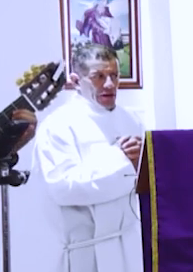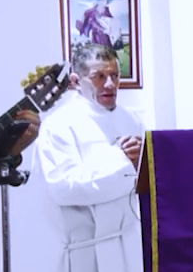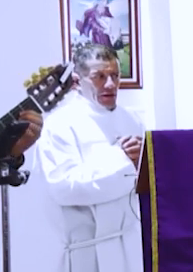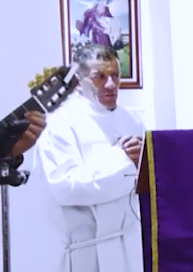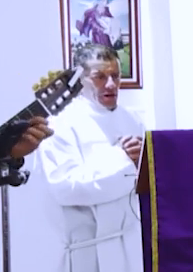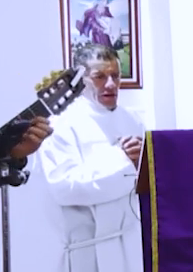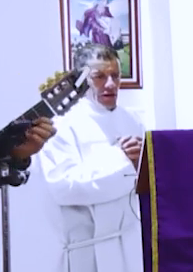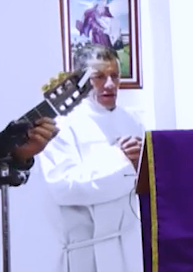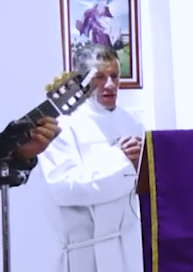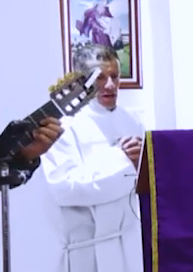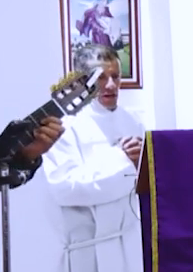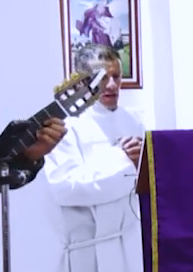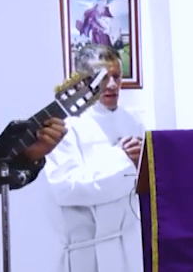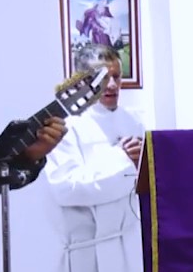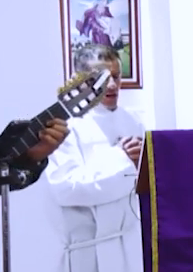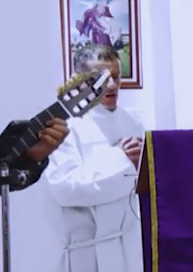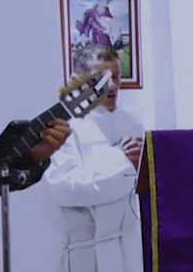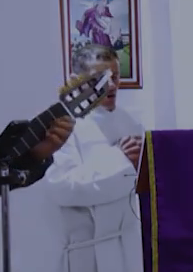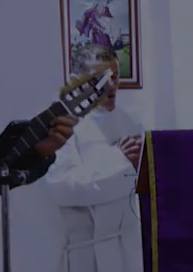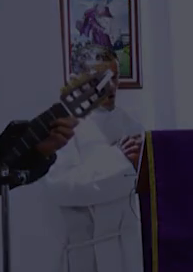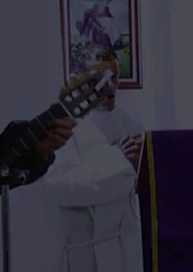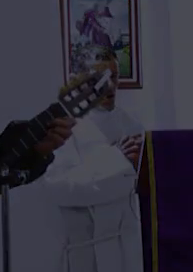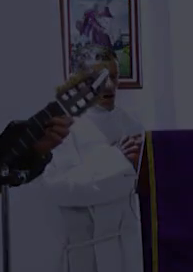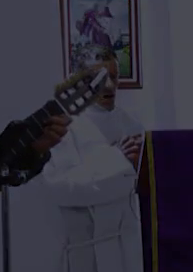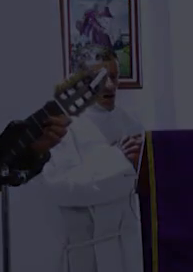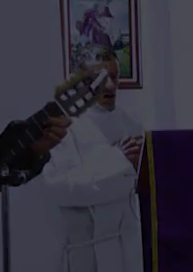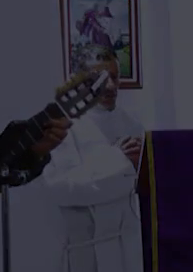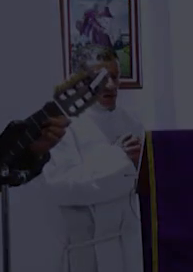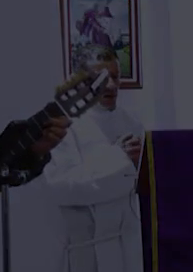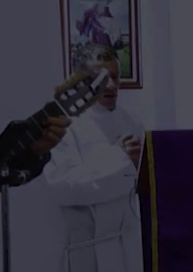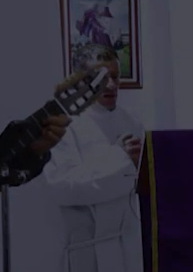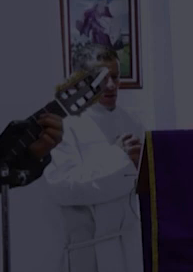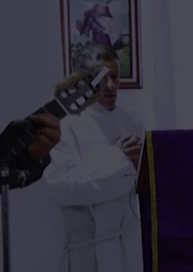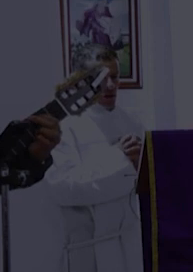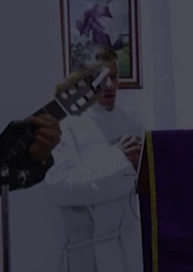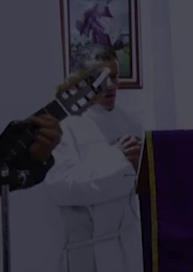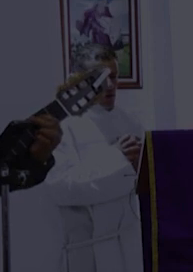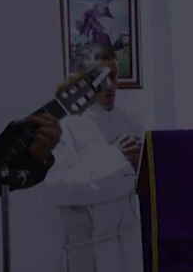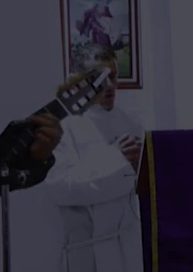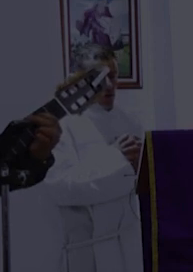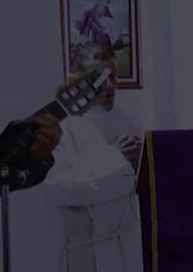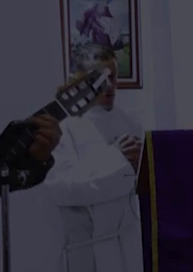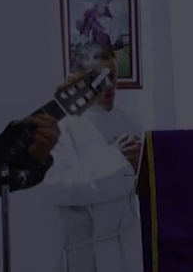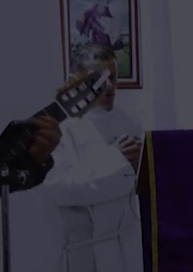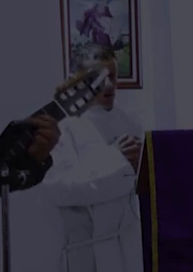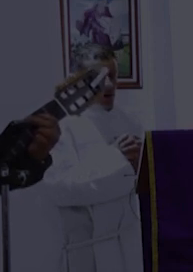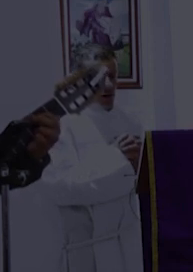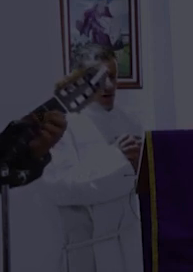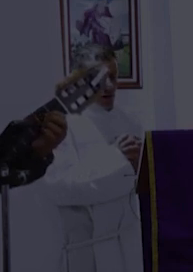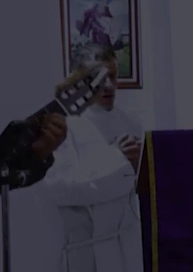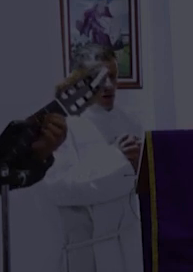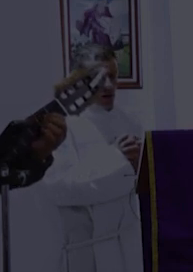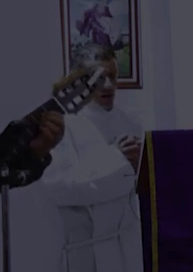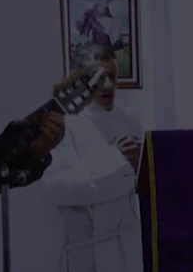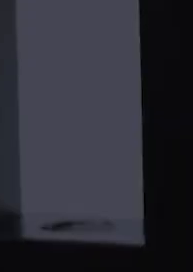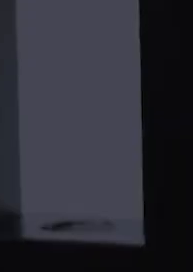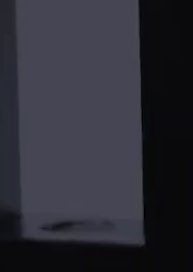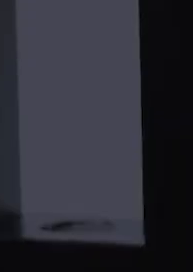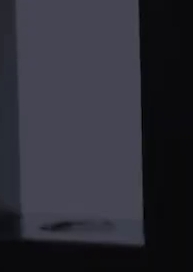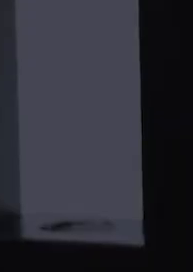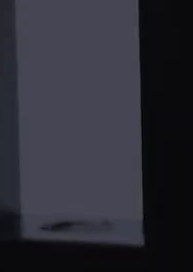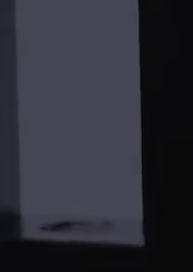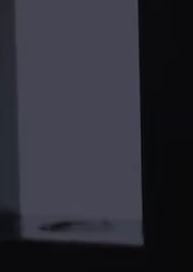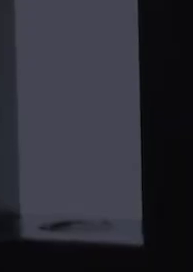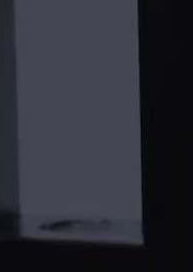Ave María, Ave María, María.